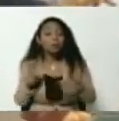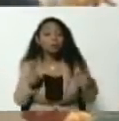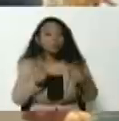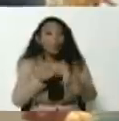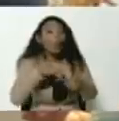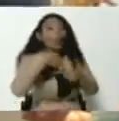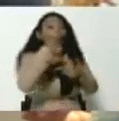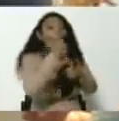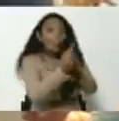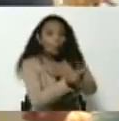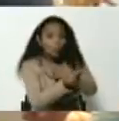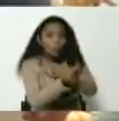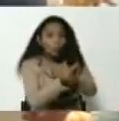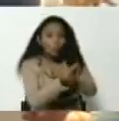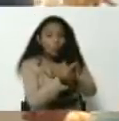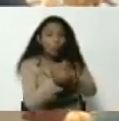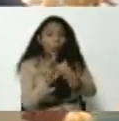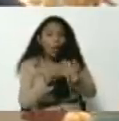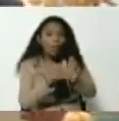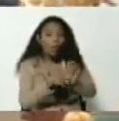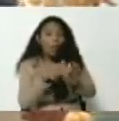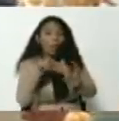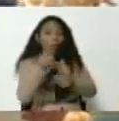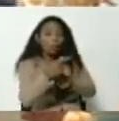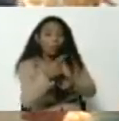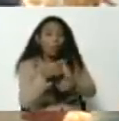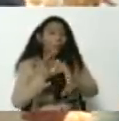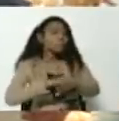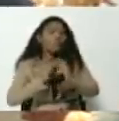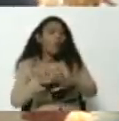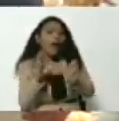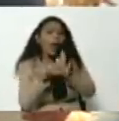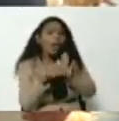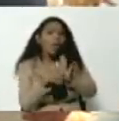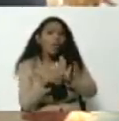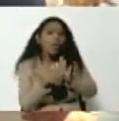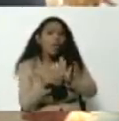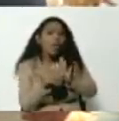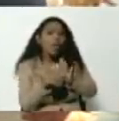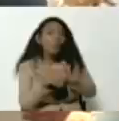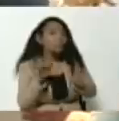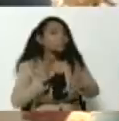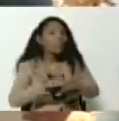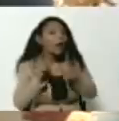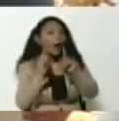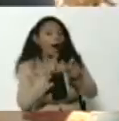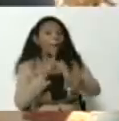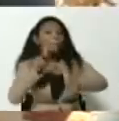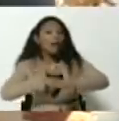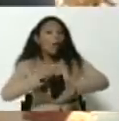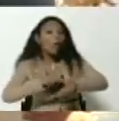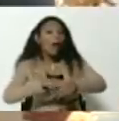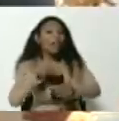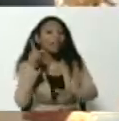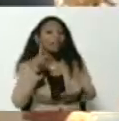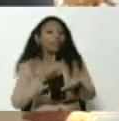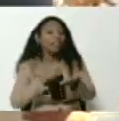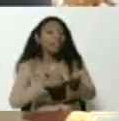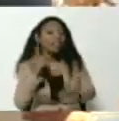otro ladrón que se llama Mario Abdo y es un ladrón. ¿Por qué es un ladrón? Porque Paraguay le debe a